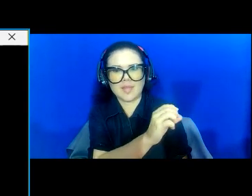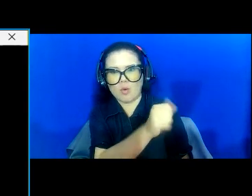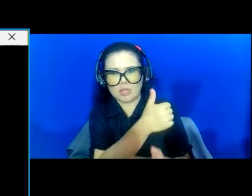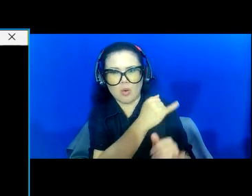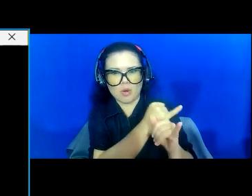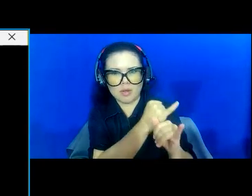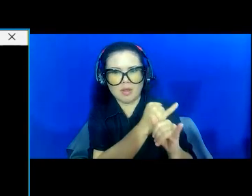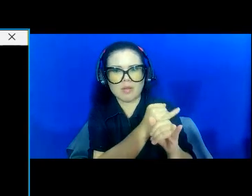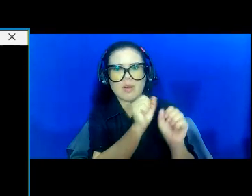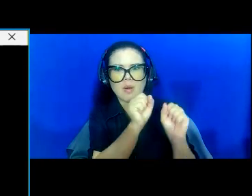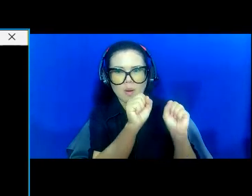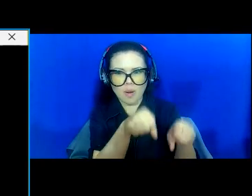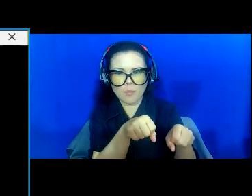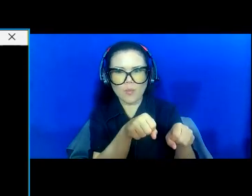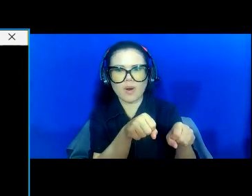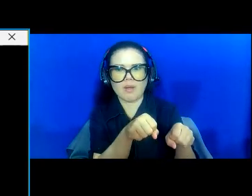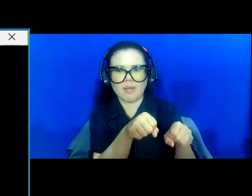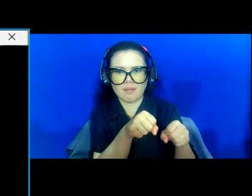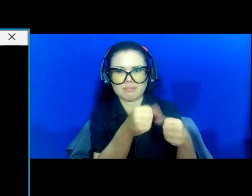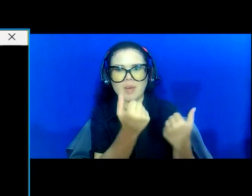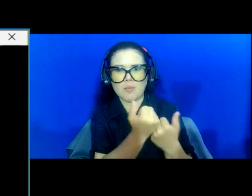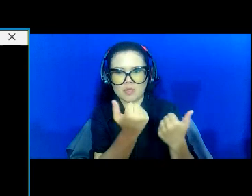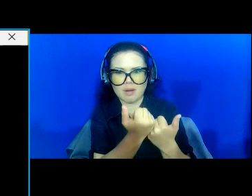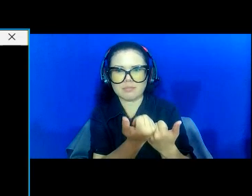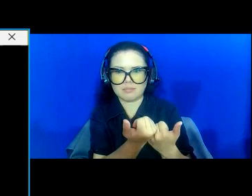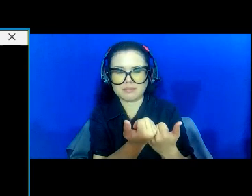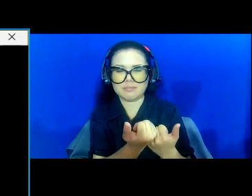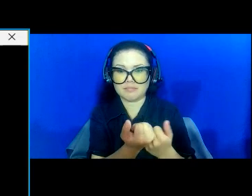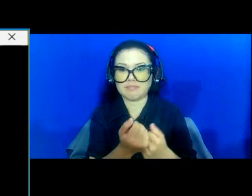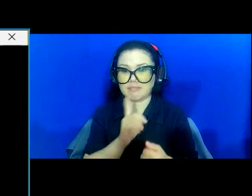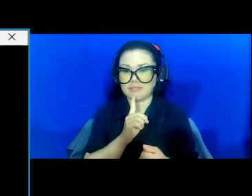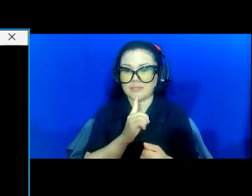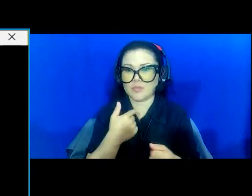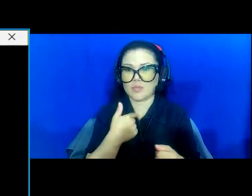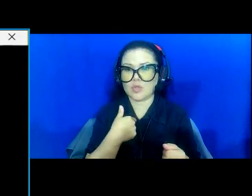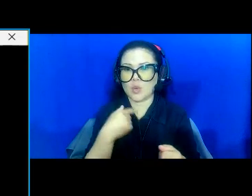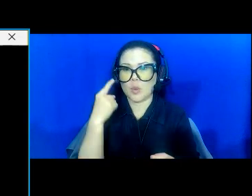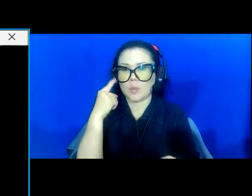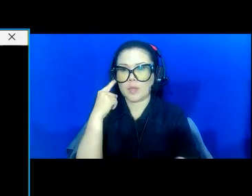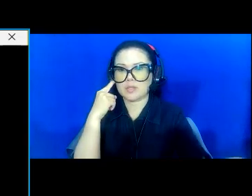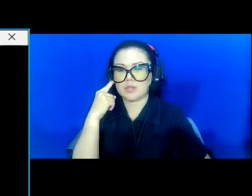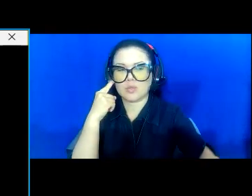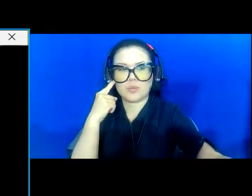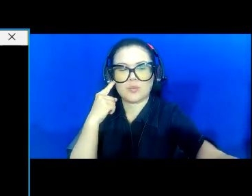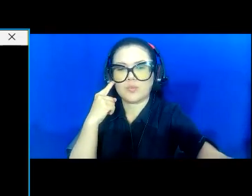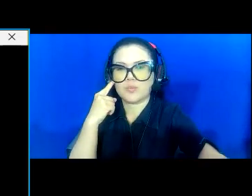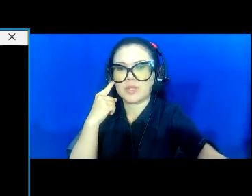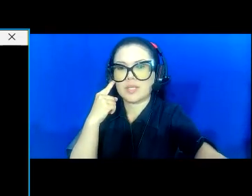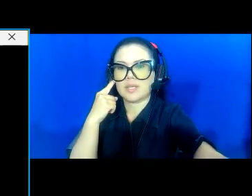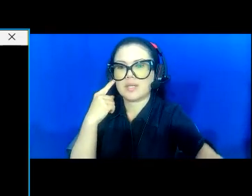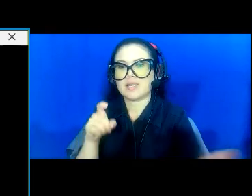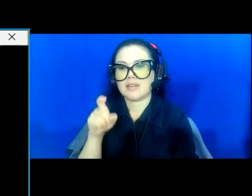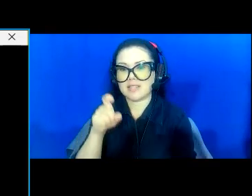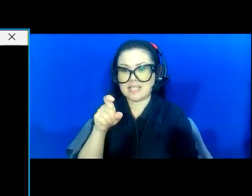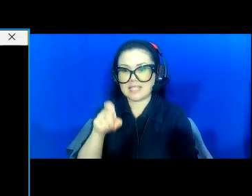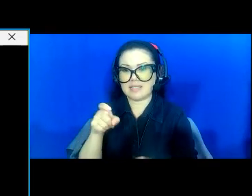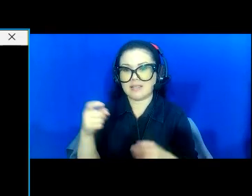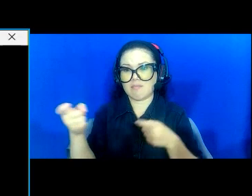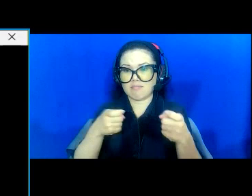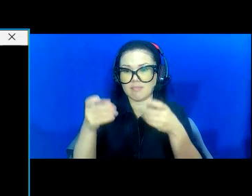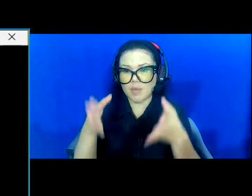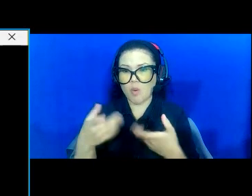sí lo puedan, que sí puedan estar cooperando. Que de hecho, ¿verdad? Pienso que también es importante puedan tener confianza con los administradores. Yo no lo había mencionado. Es que